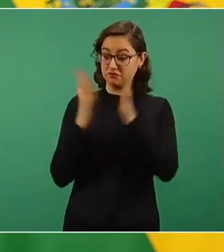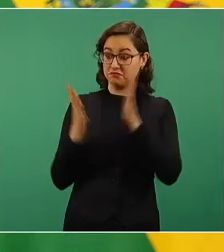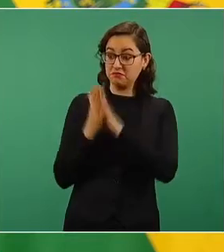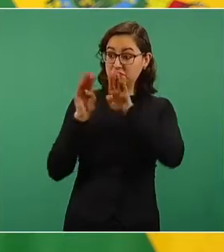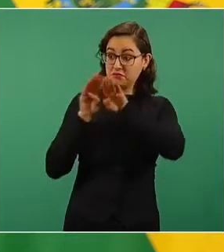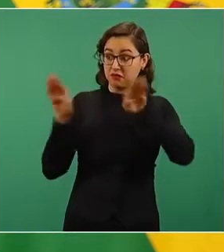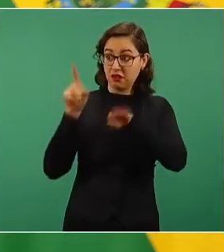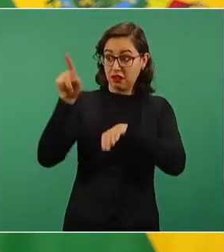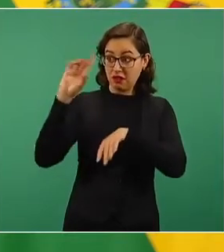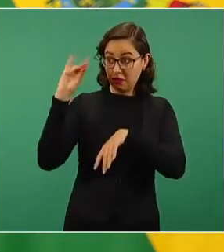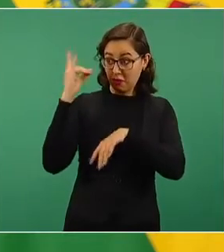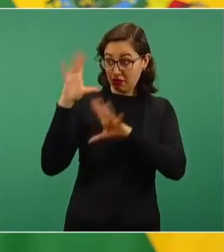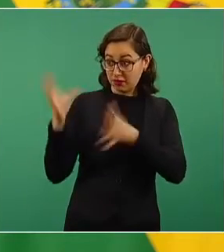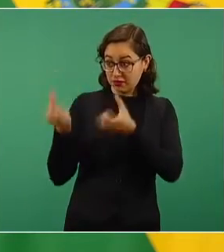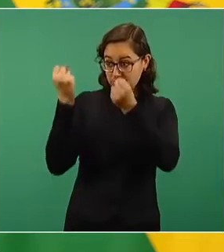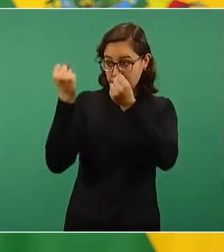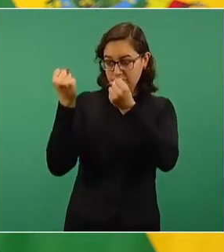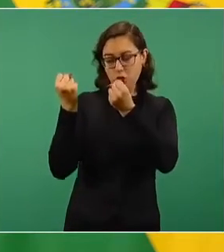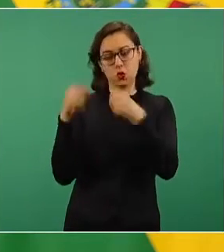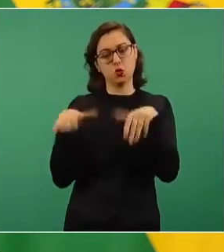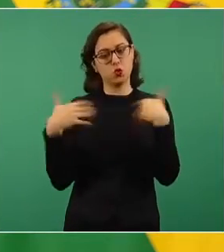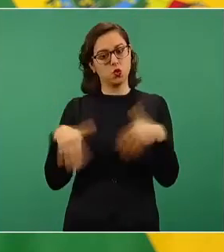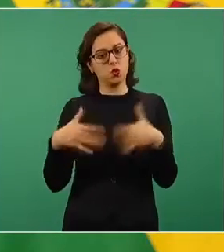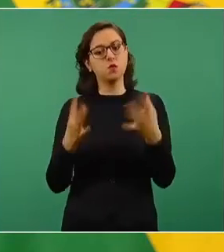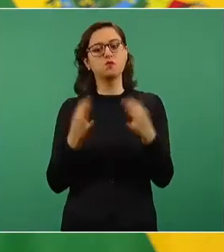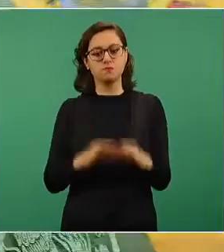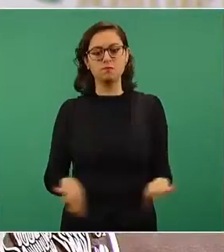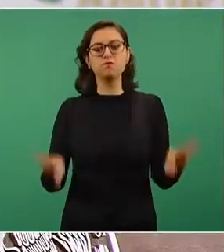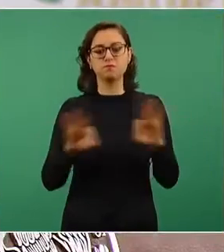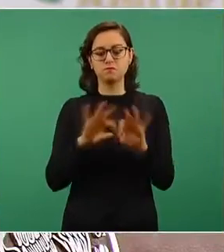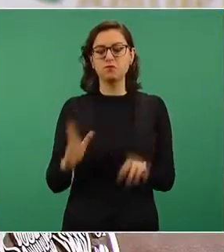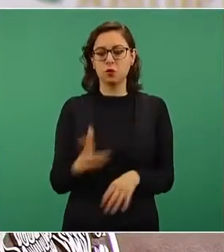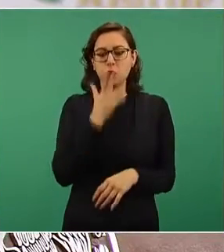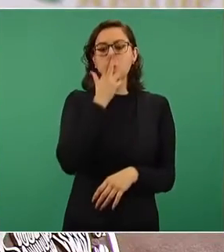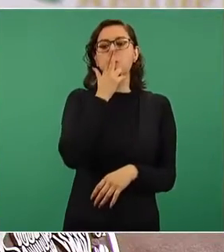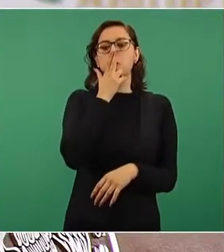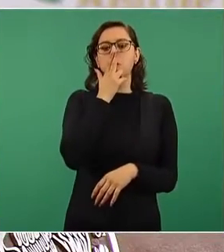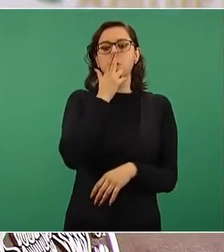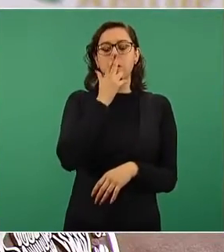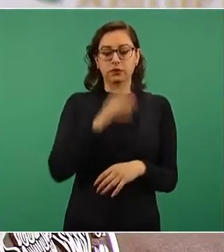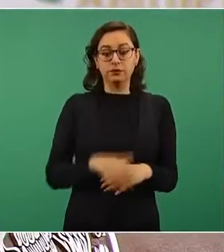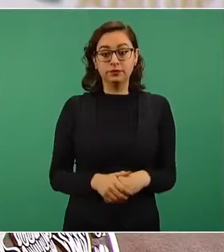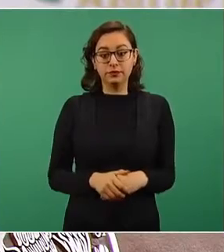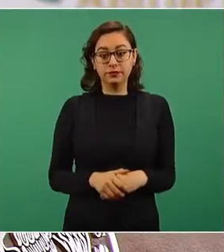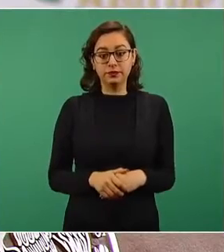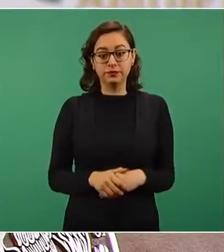y que se haya logrado sin